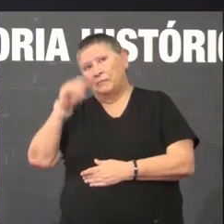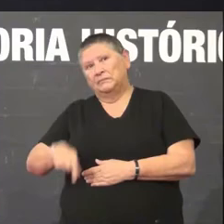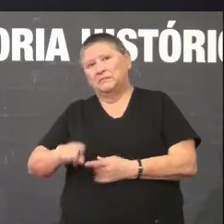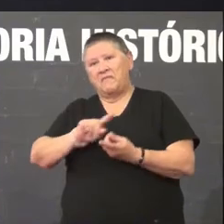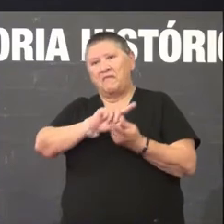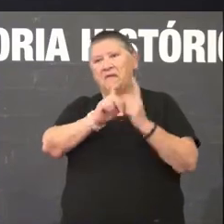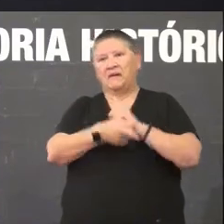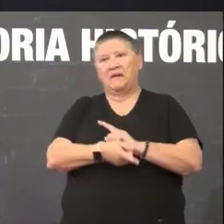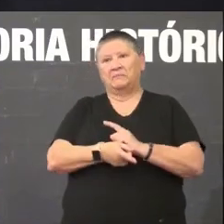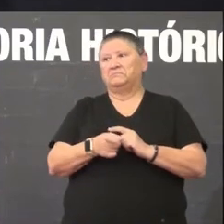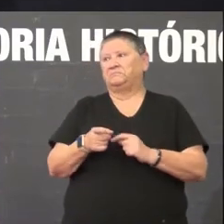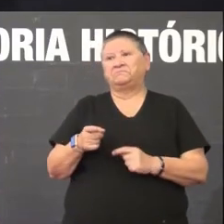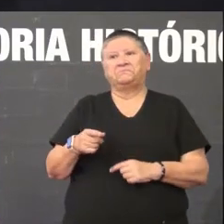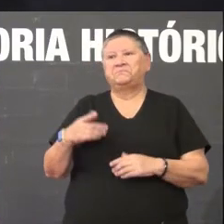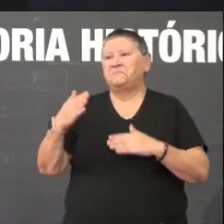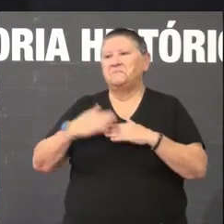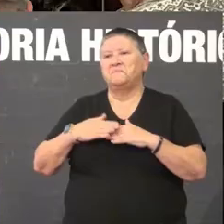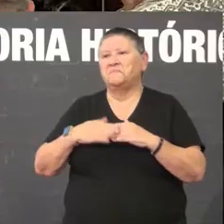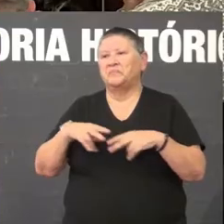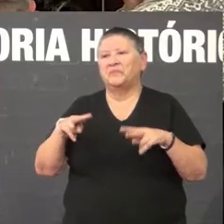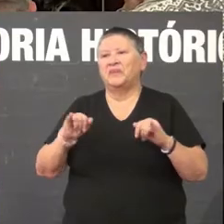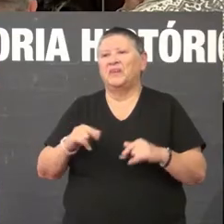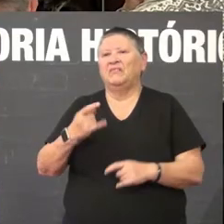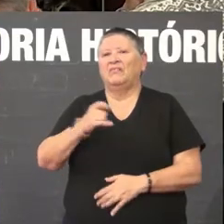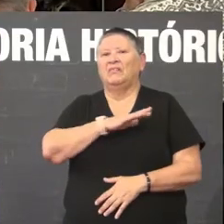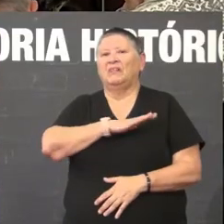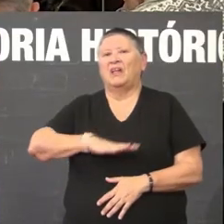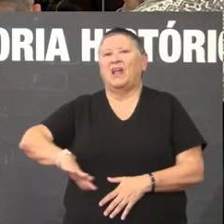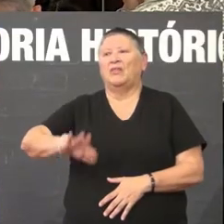réxime. Está todo pendente.